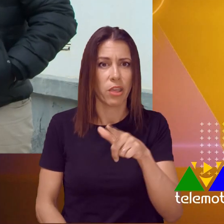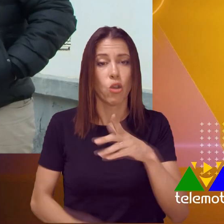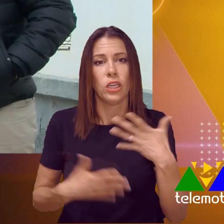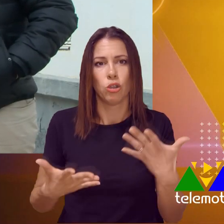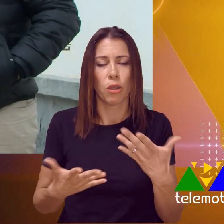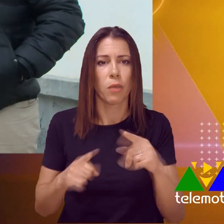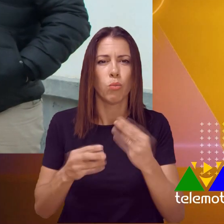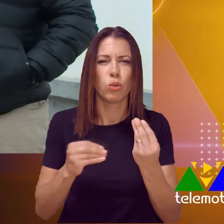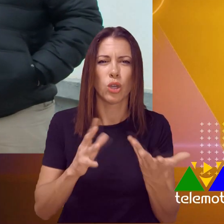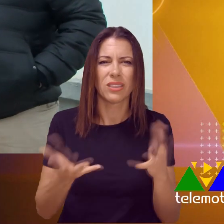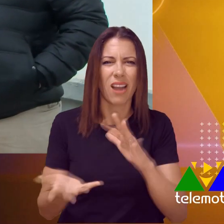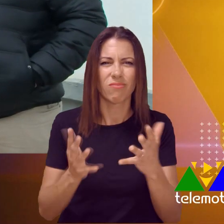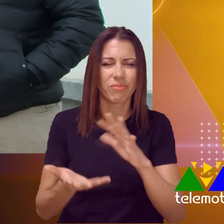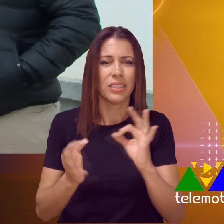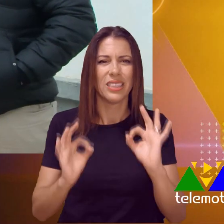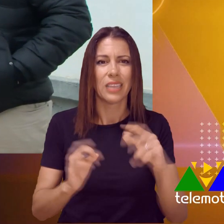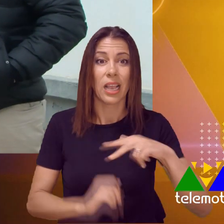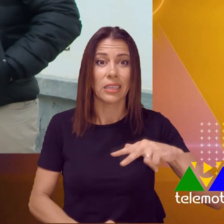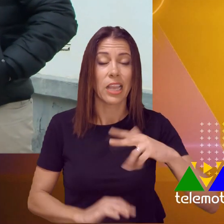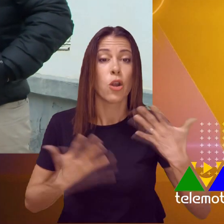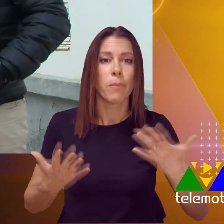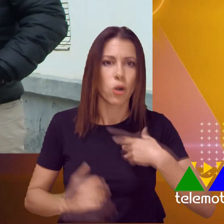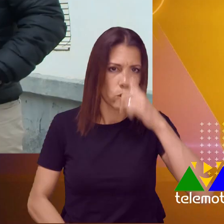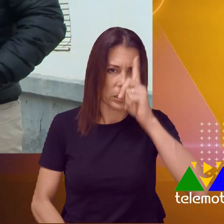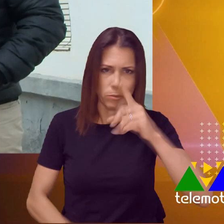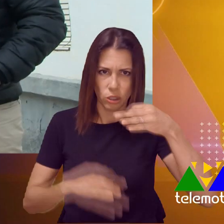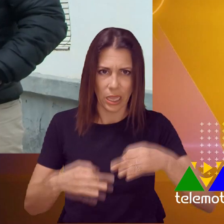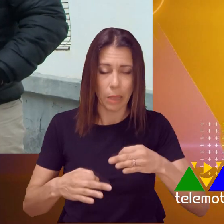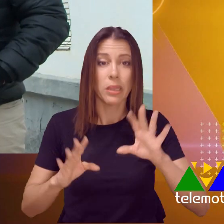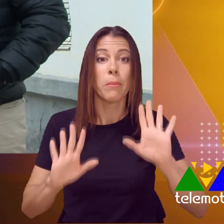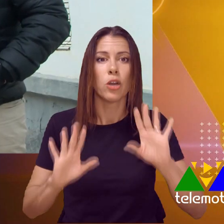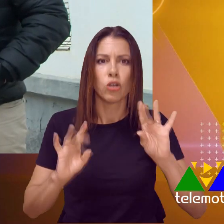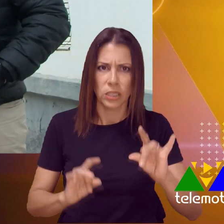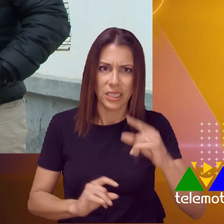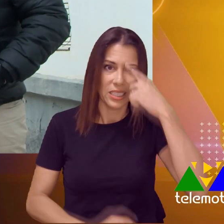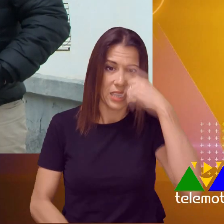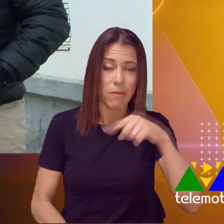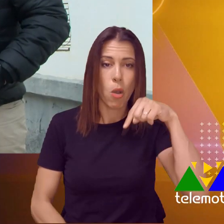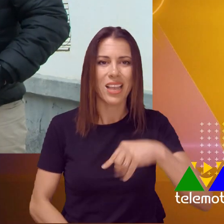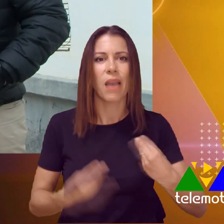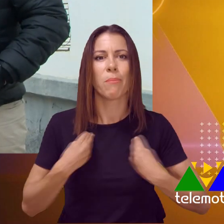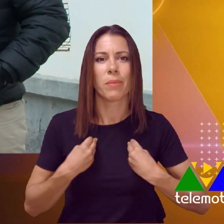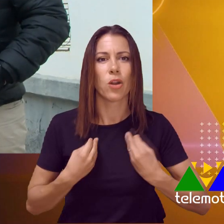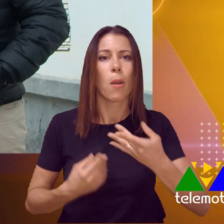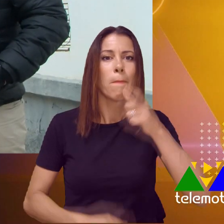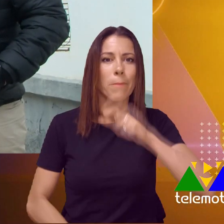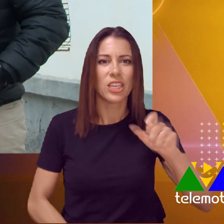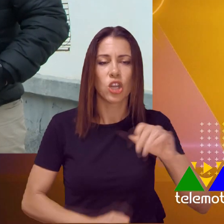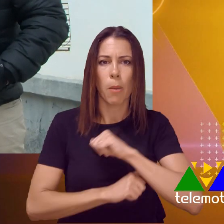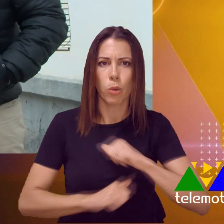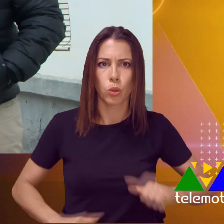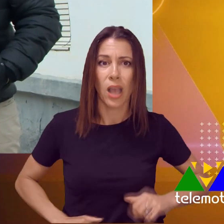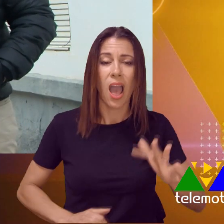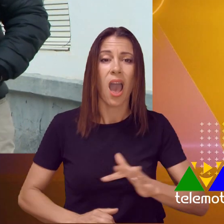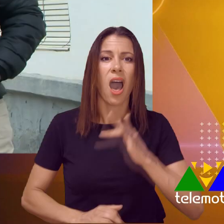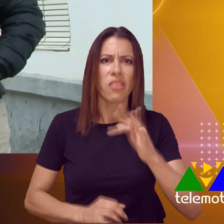al castellano, con lo cual pues no sabemos exactamente, pero que sí sabemos que hubo portugueses en Motril. Hay algunos artículos